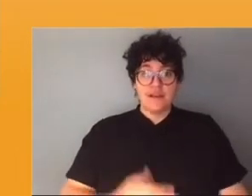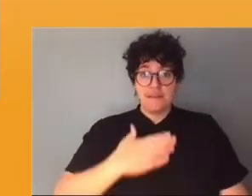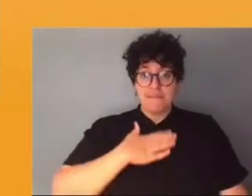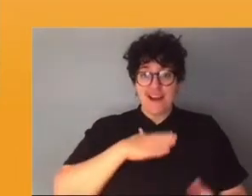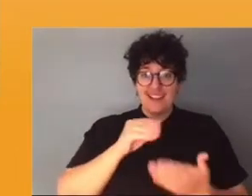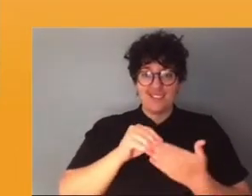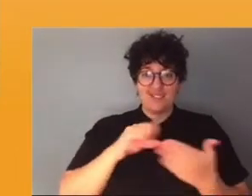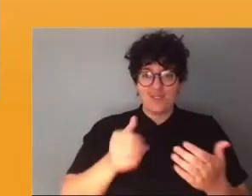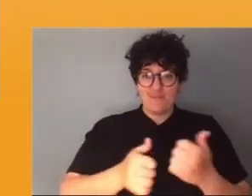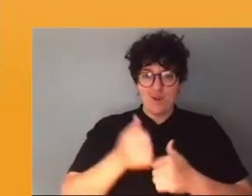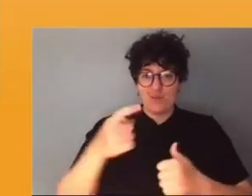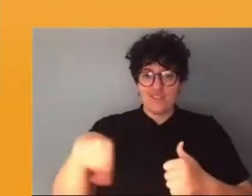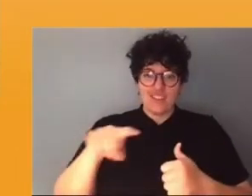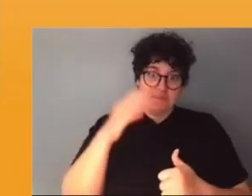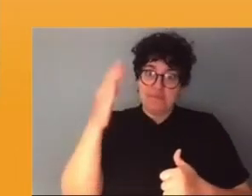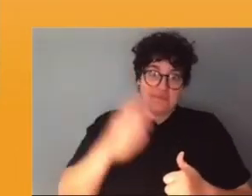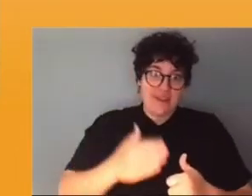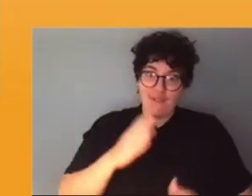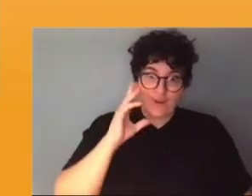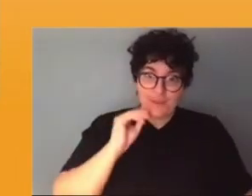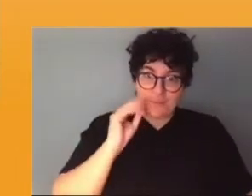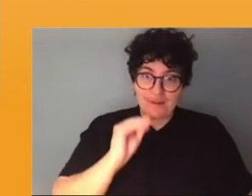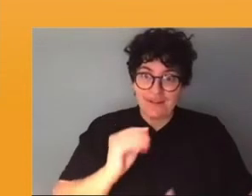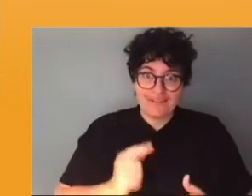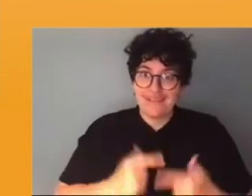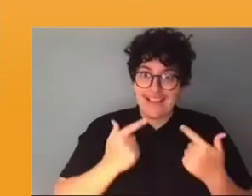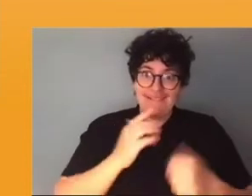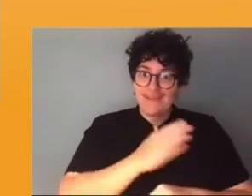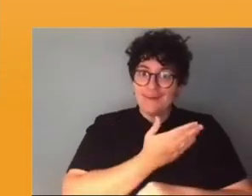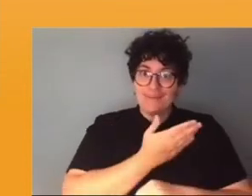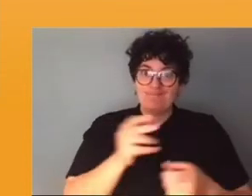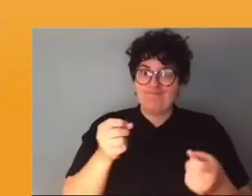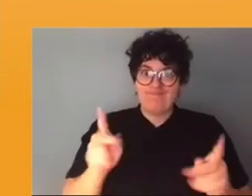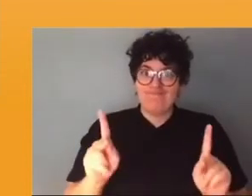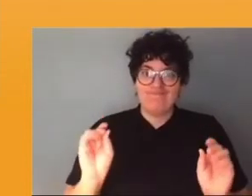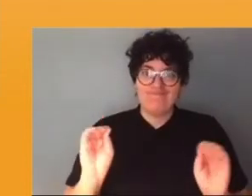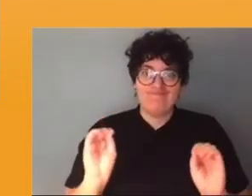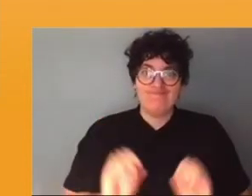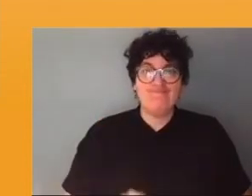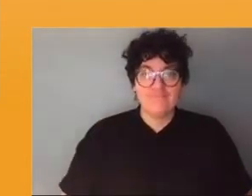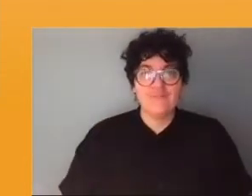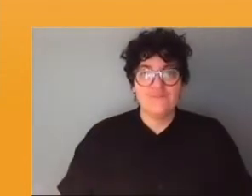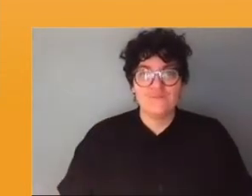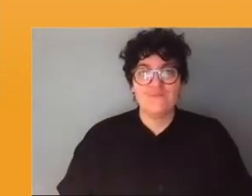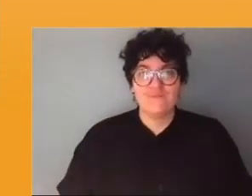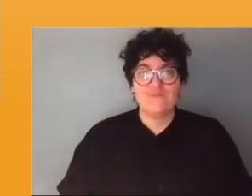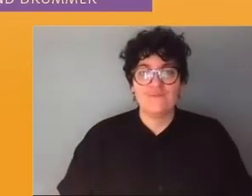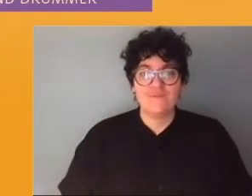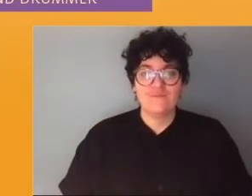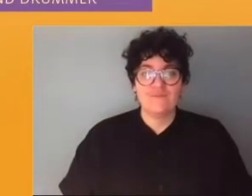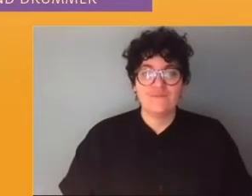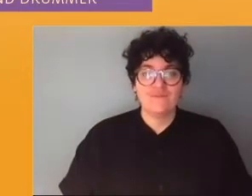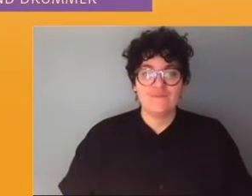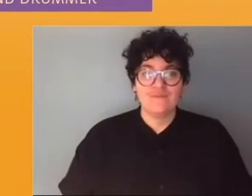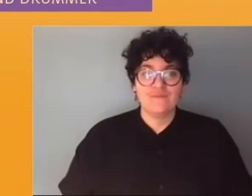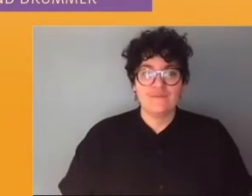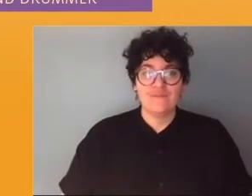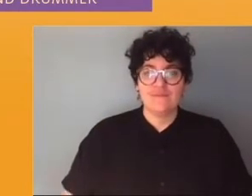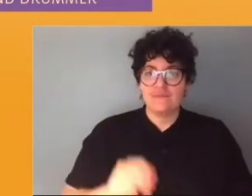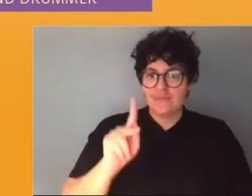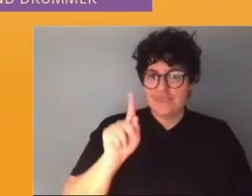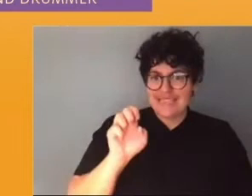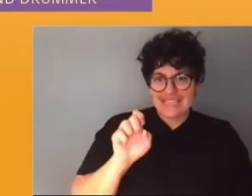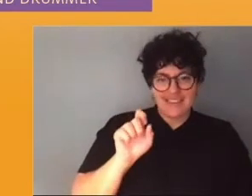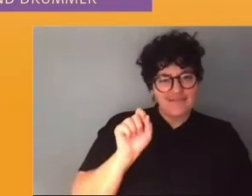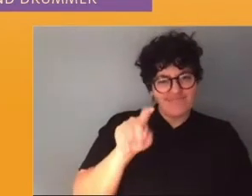La mayoría de las personas que estudian este tipo de baile japonés no han tenido la oportunidad de hacerlo. Entonces, ¿cuál es la diferencia para